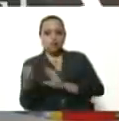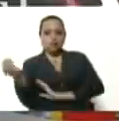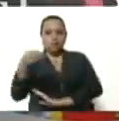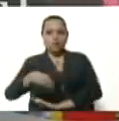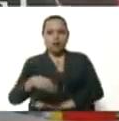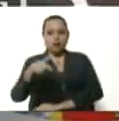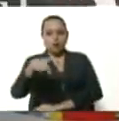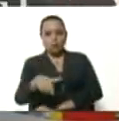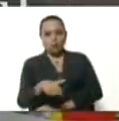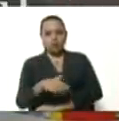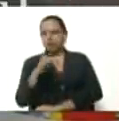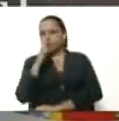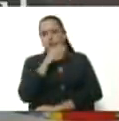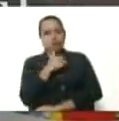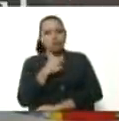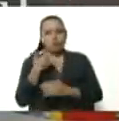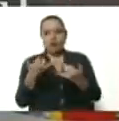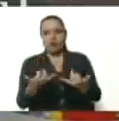en este cuadro, ¿no?